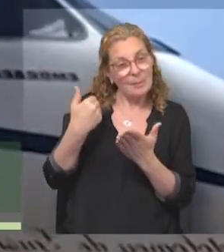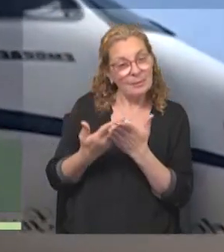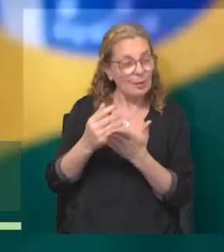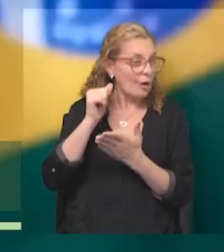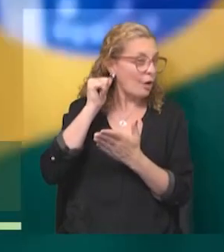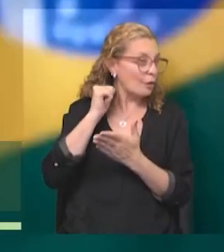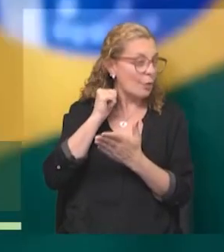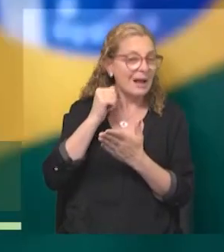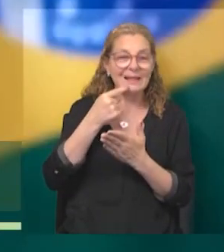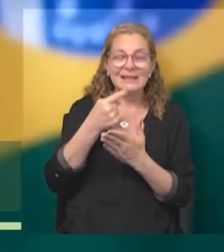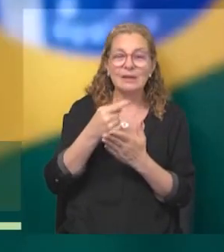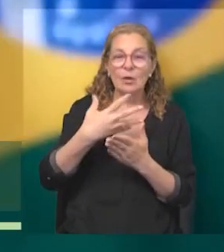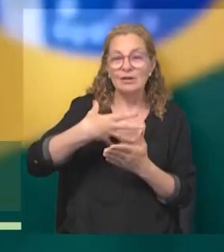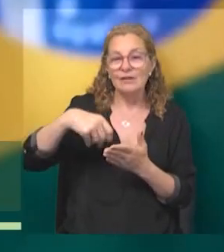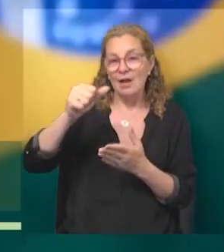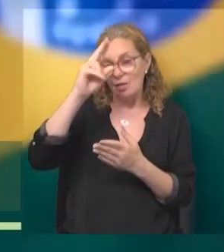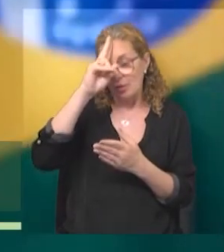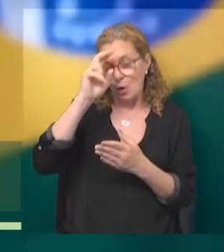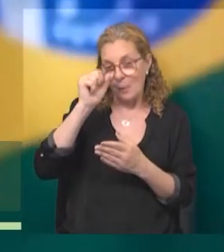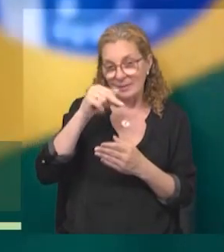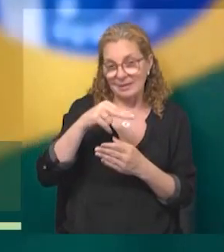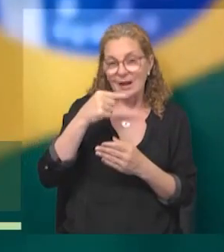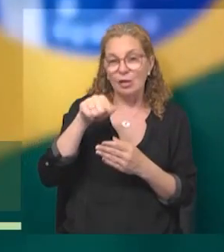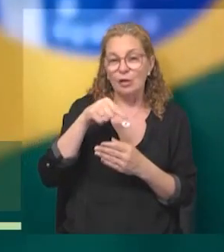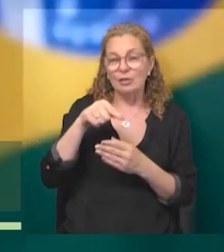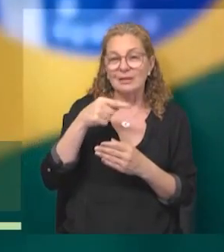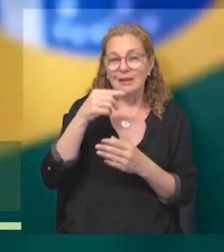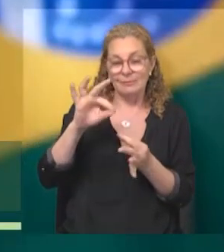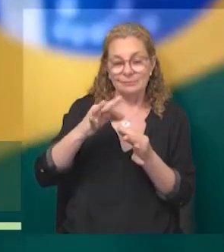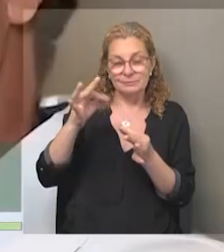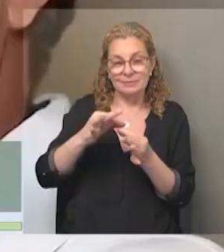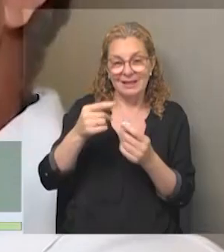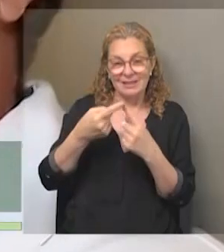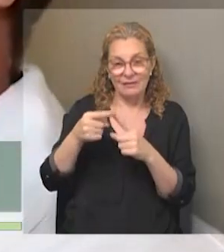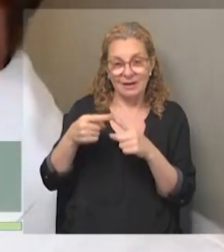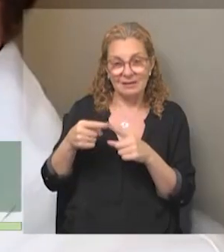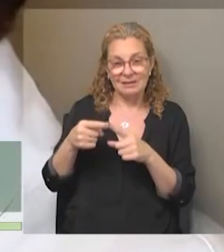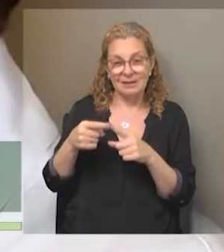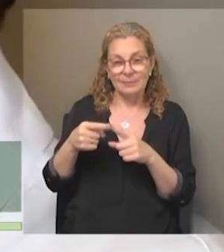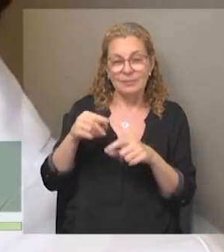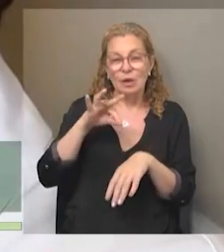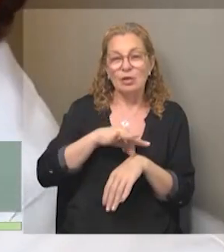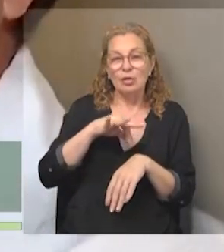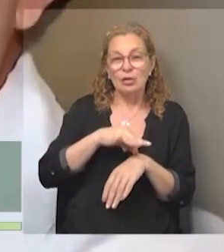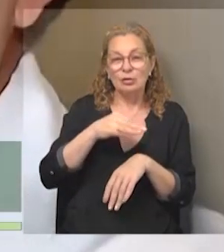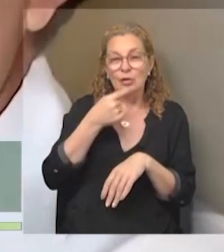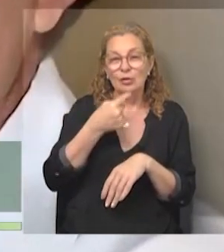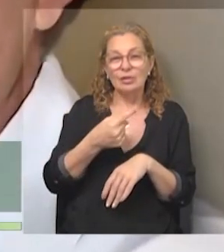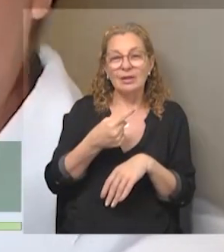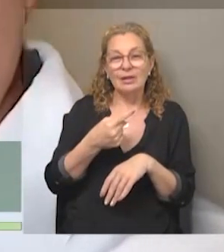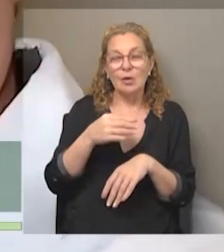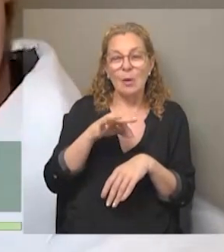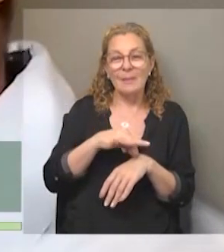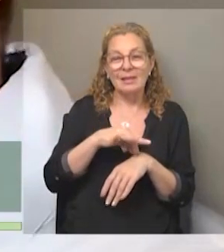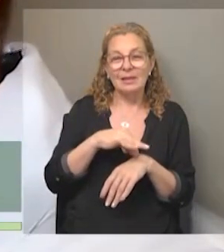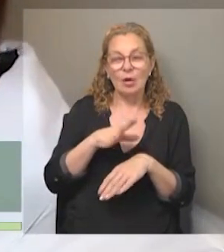nuca por lo que fue trasladado al hospital sirio libanés donde recibió varios puntos de sutura según el Doctor Roberto calil Filio médico